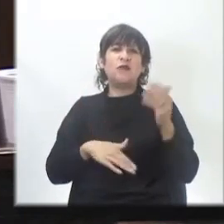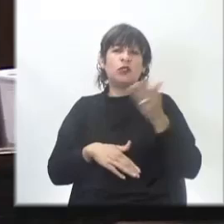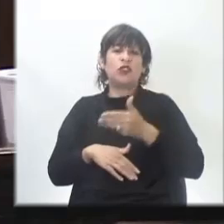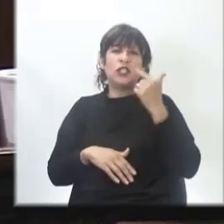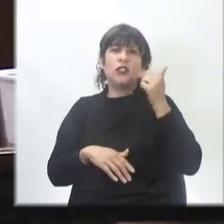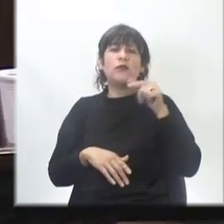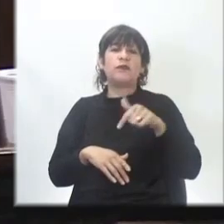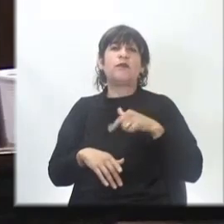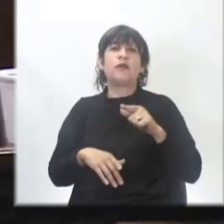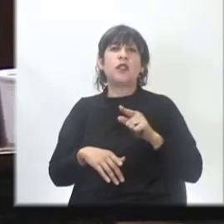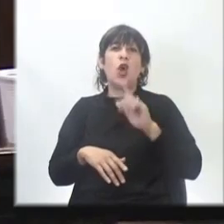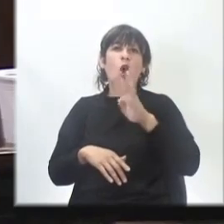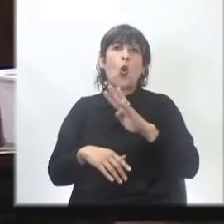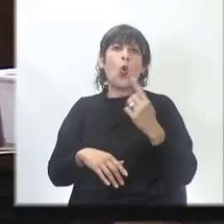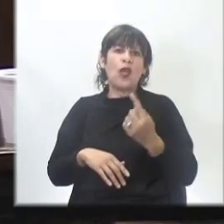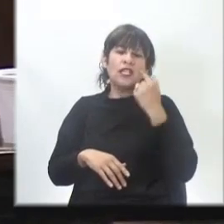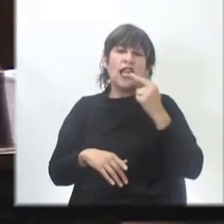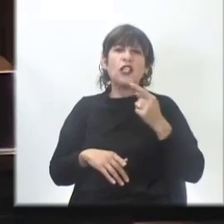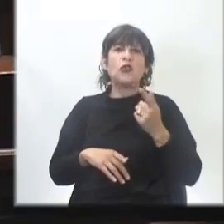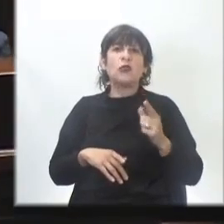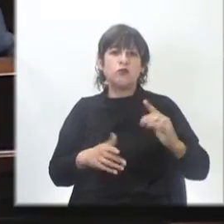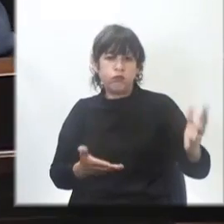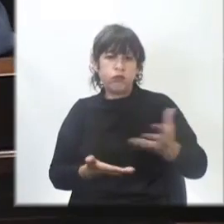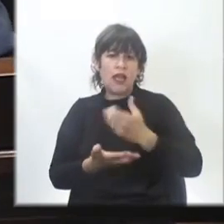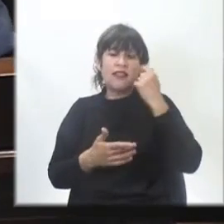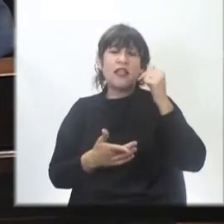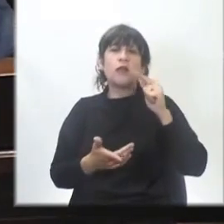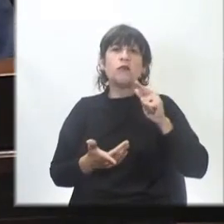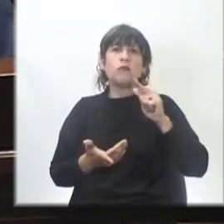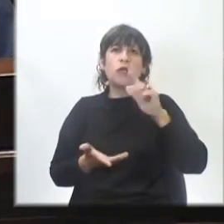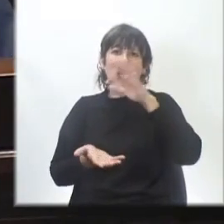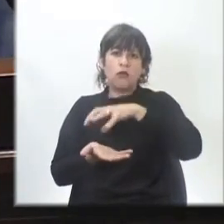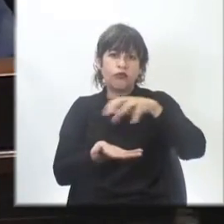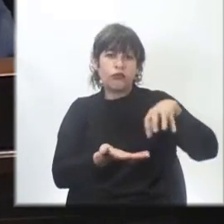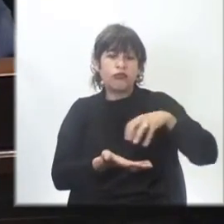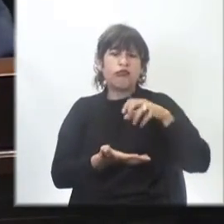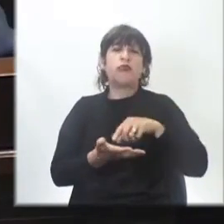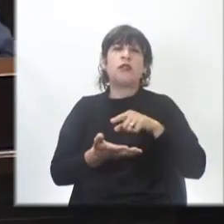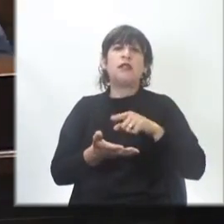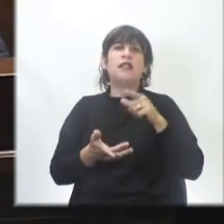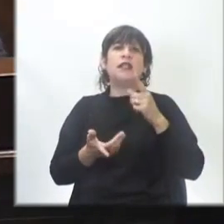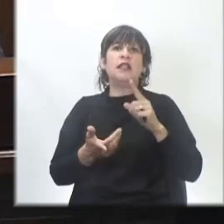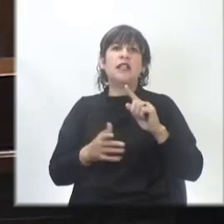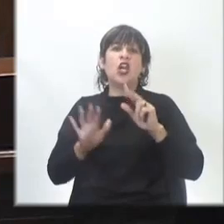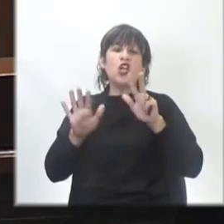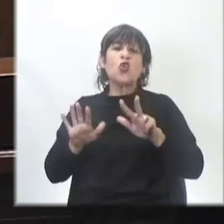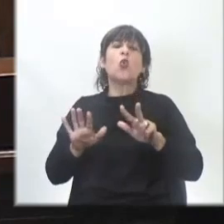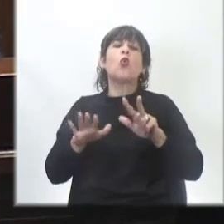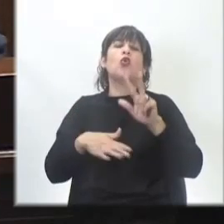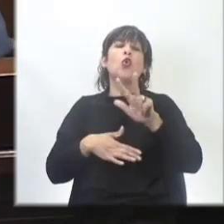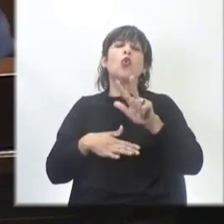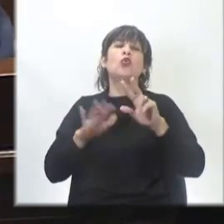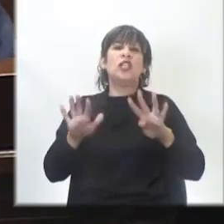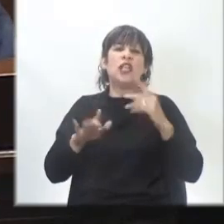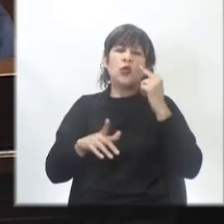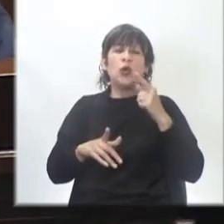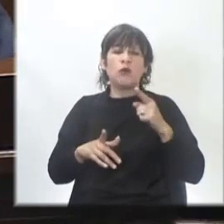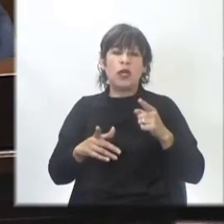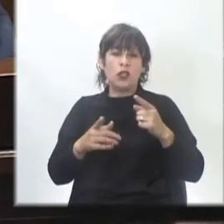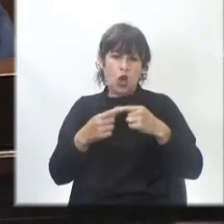un 41% en recuperación de plantas motopropulsoras y un 39% en equipamiento militar.